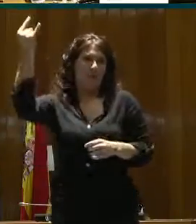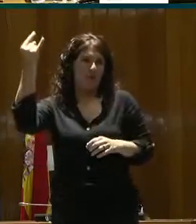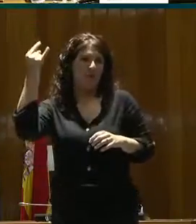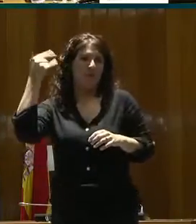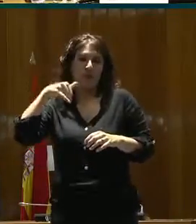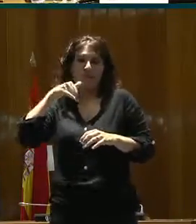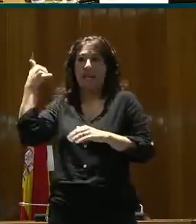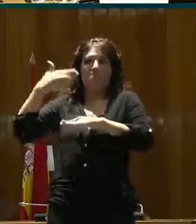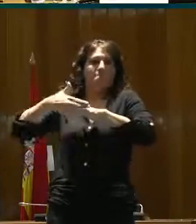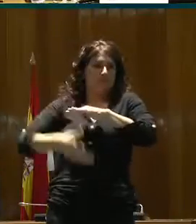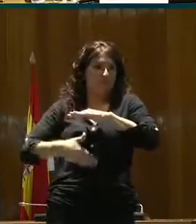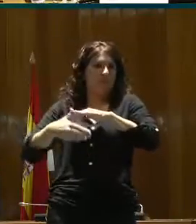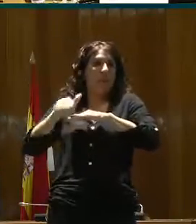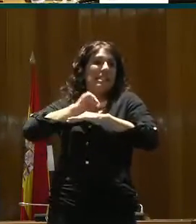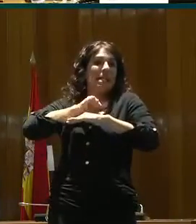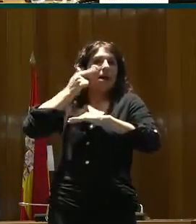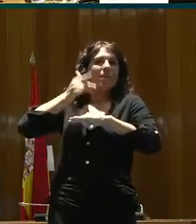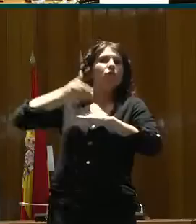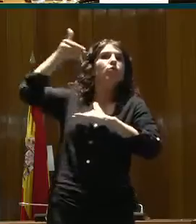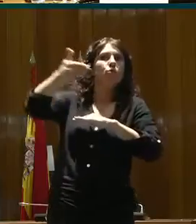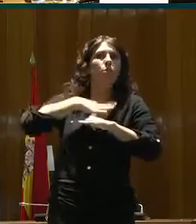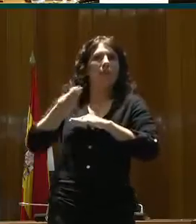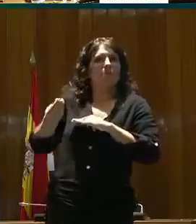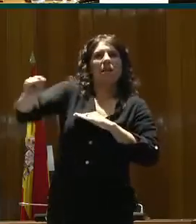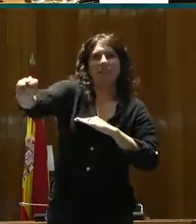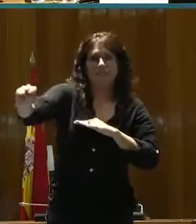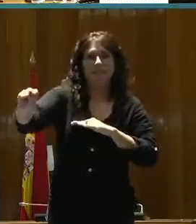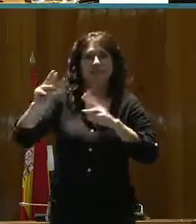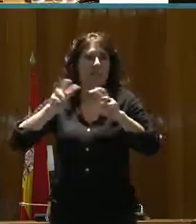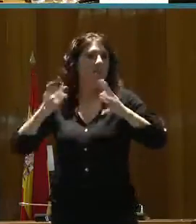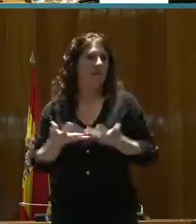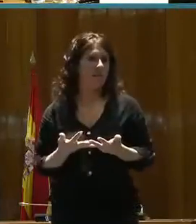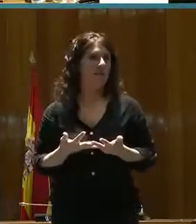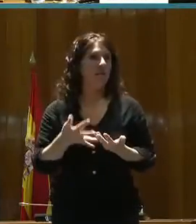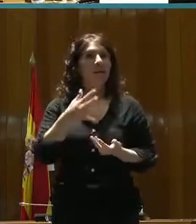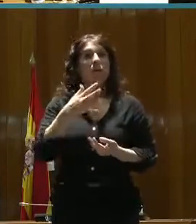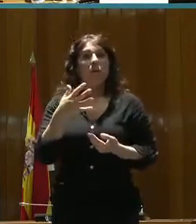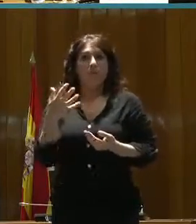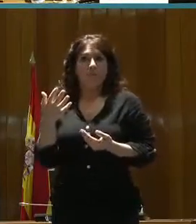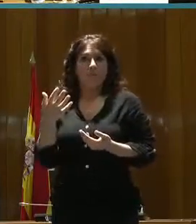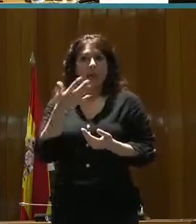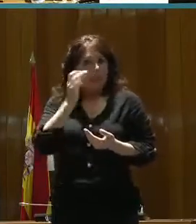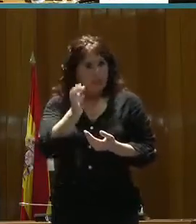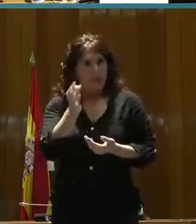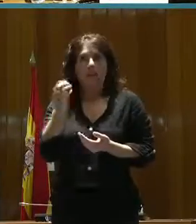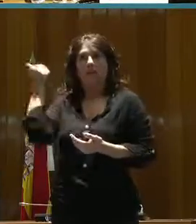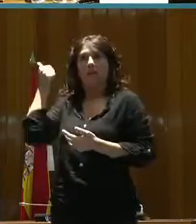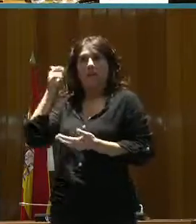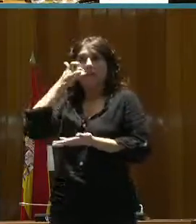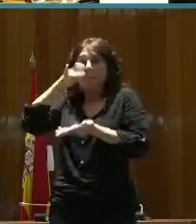futuro podamos también abordar esa posibilidad. Es decir, que con la creación de una plataforma en